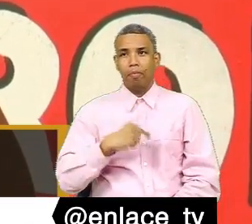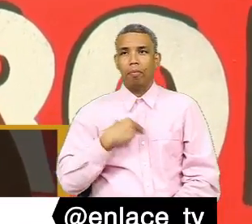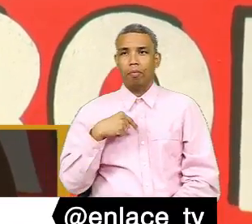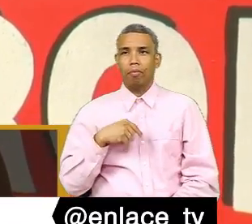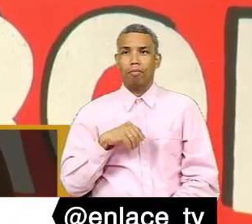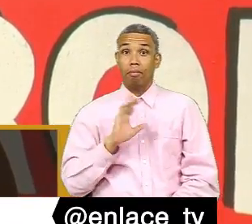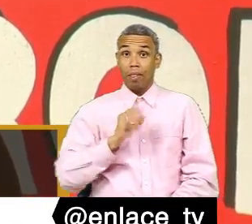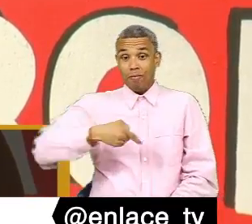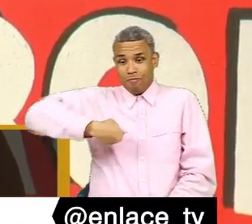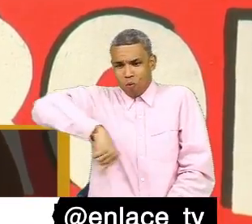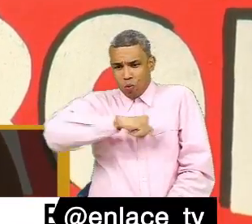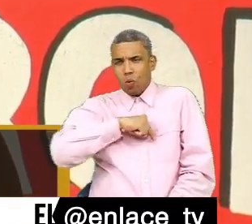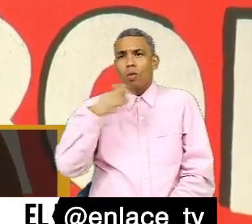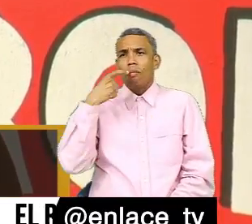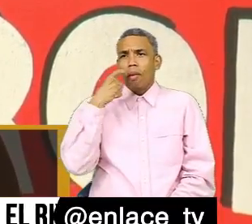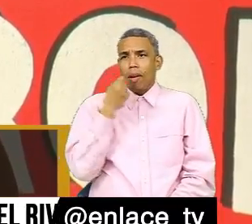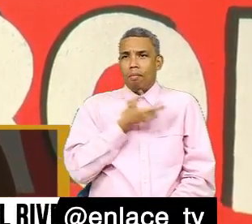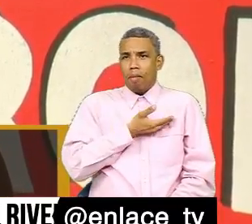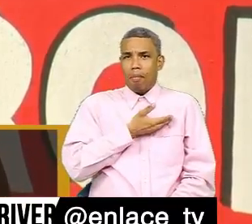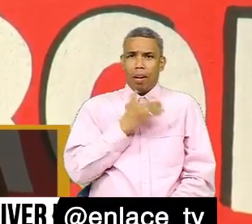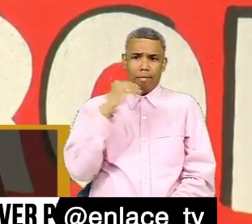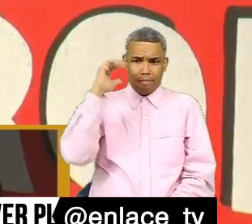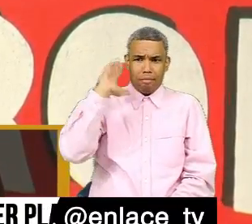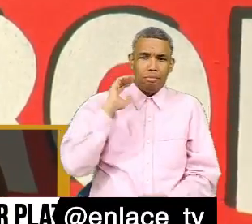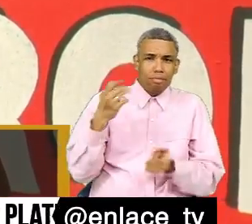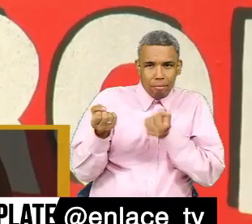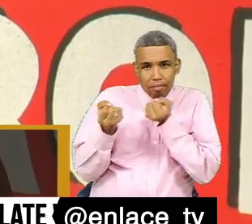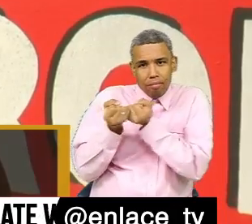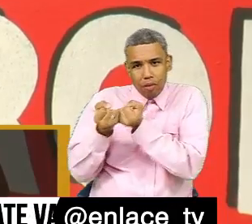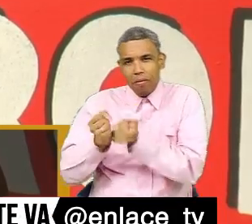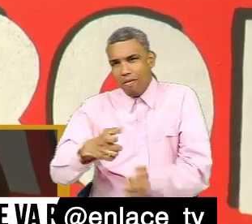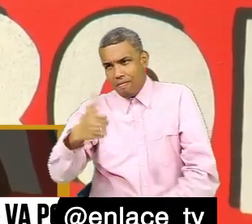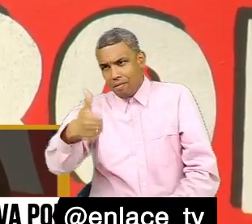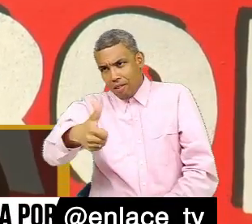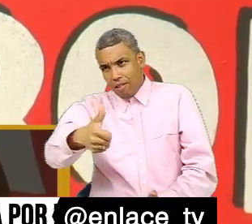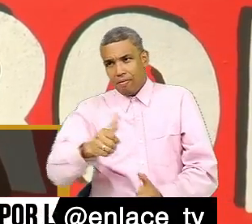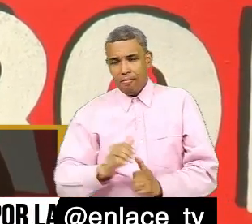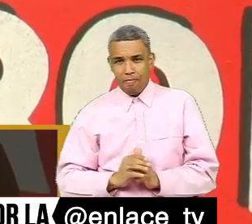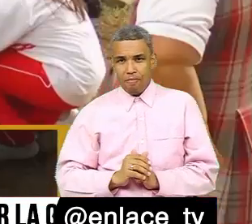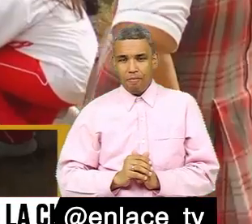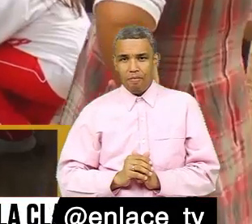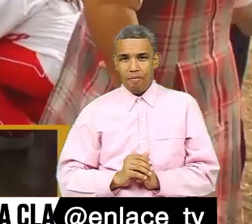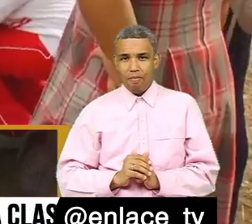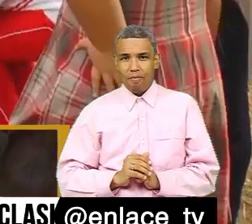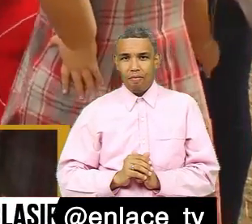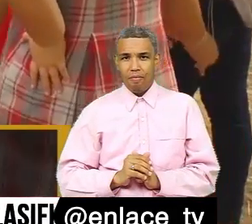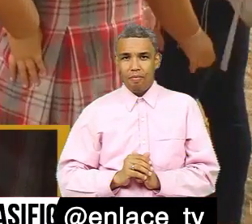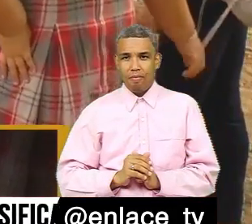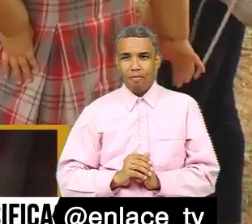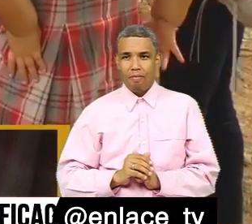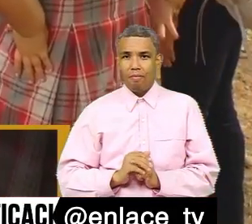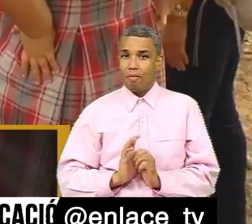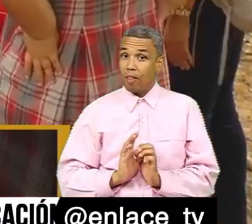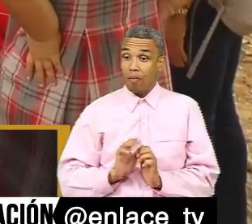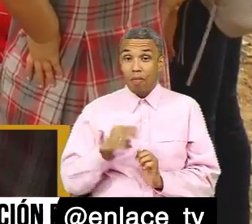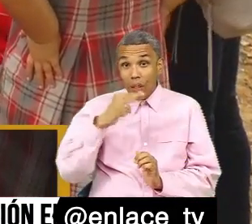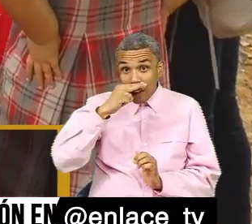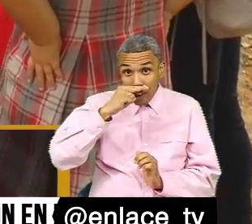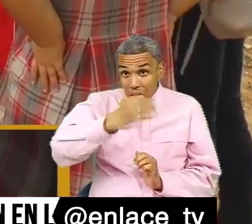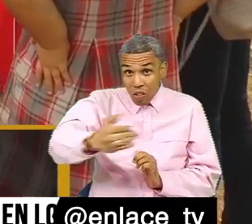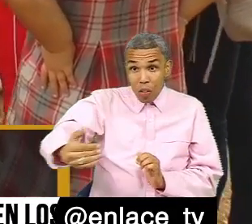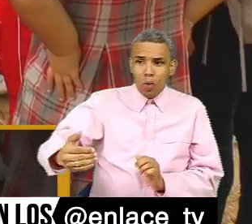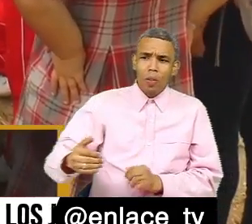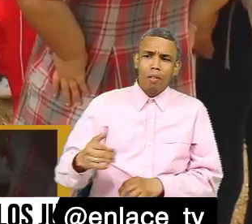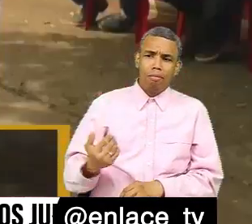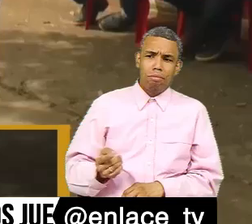interesante la labor que está desarrollando el Colegio Rodolfo Ginás, ya que día a día lo que debemos es inculcar en nuestros